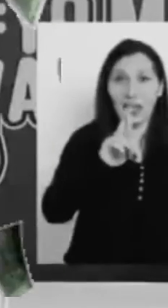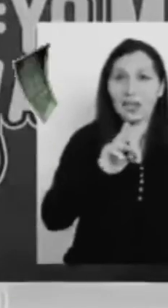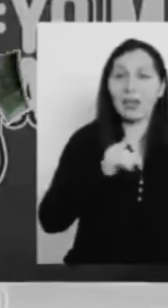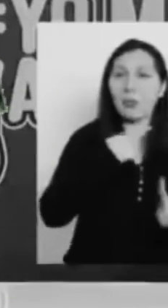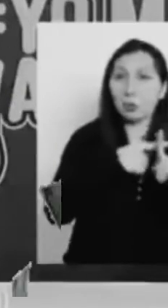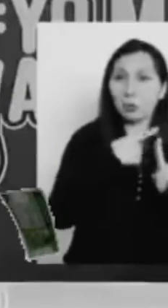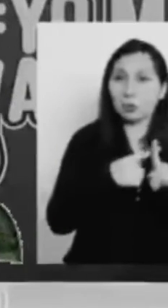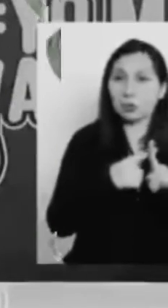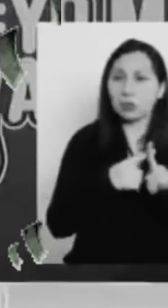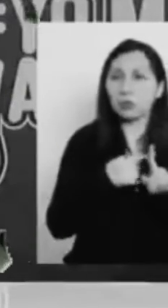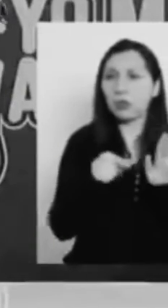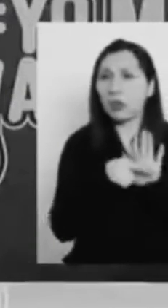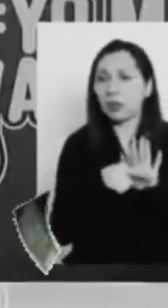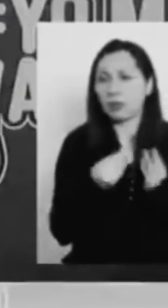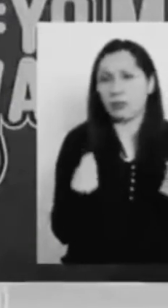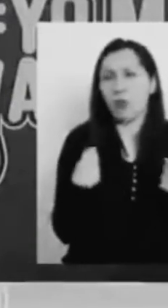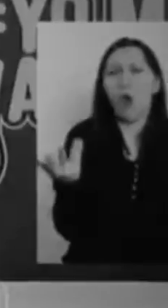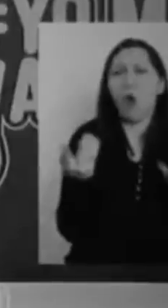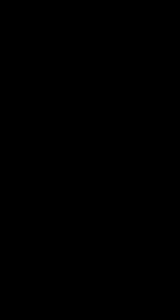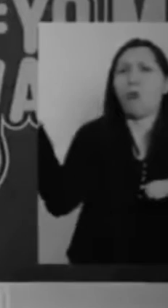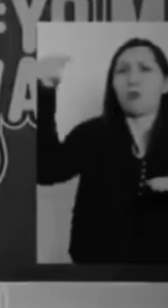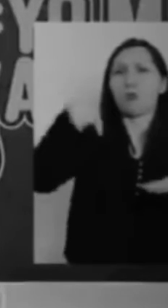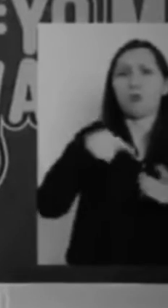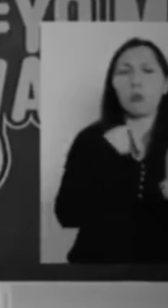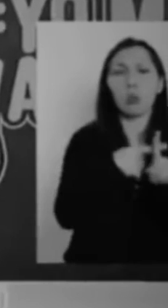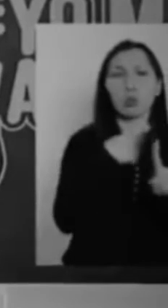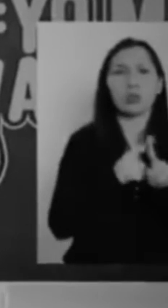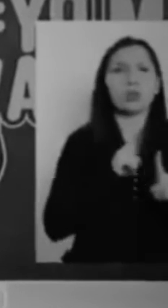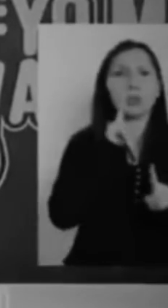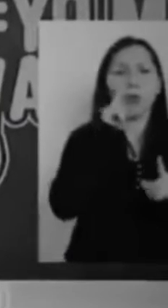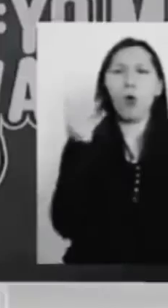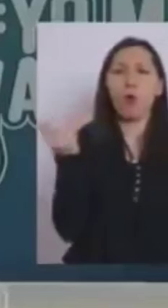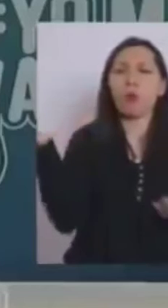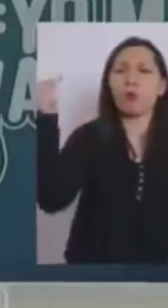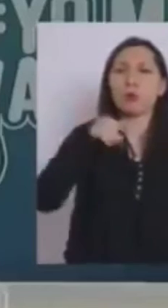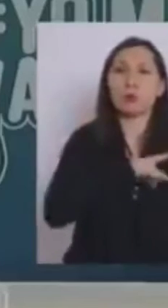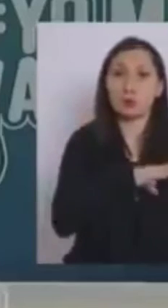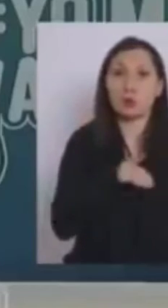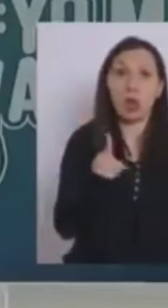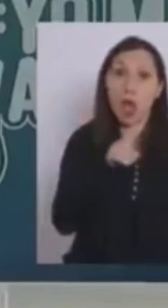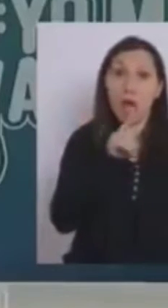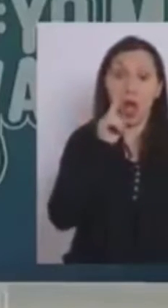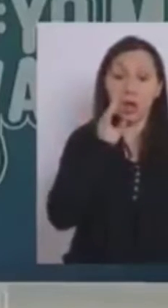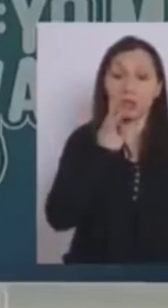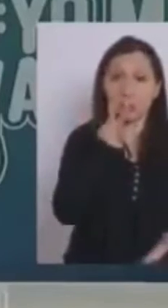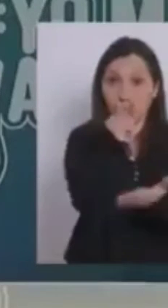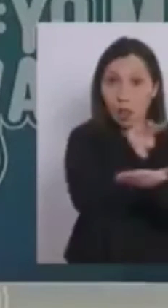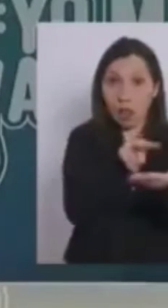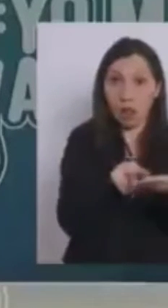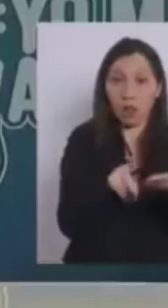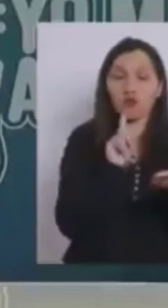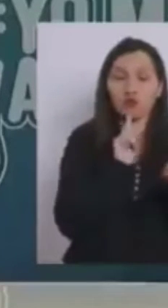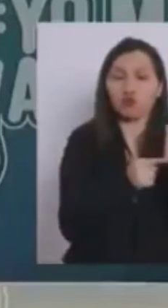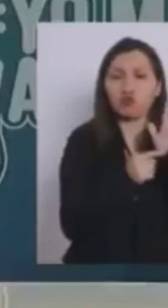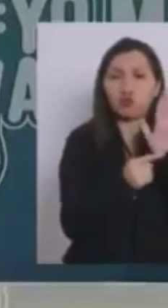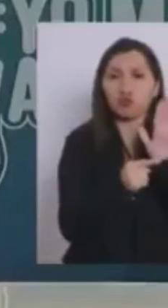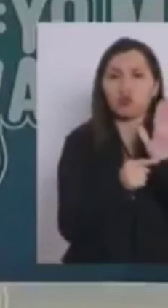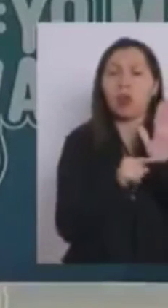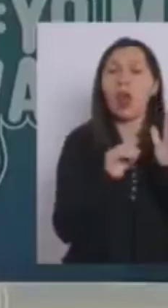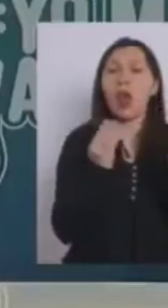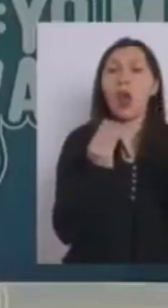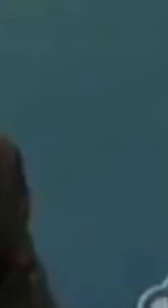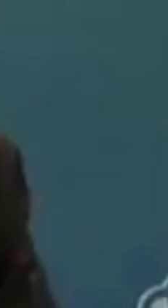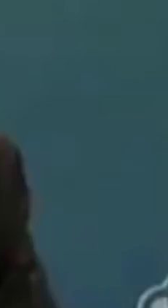favor, lea su pregunta, porque ¿cómo van a ingresar con una PCR positiva? Es parte de lo que se lee en el recurso que